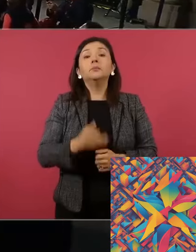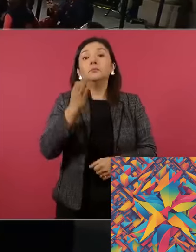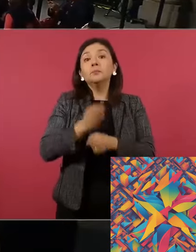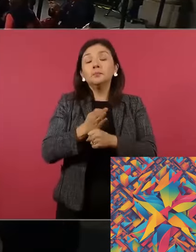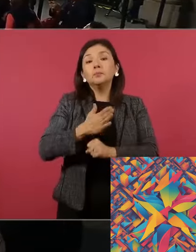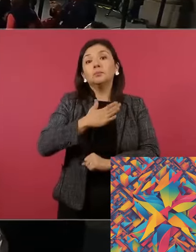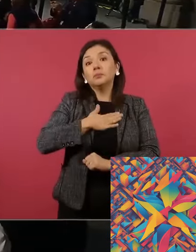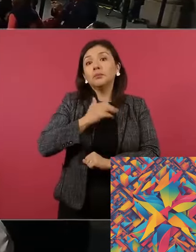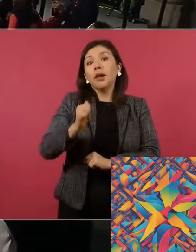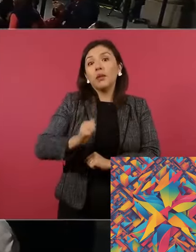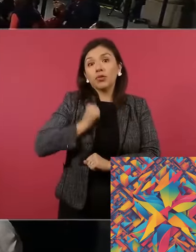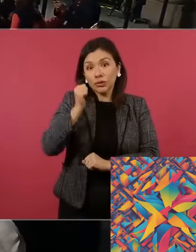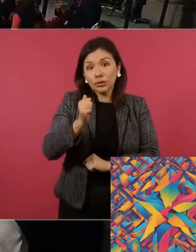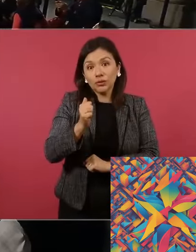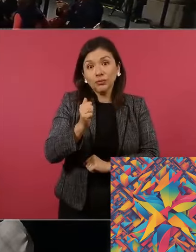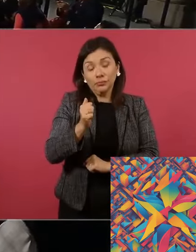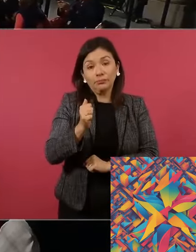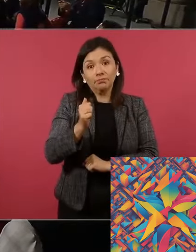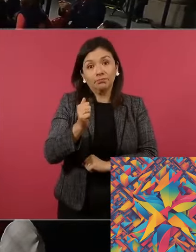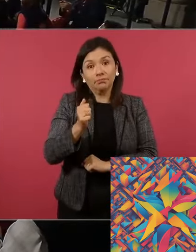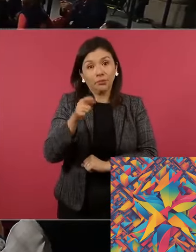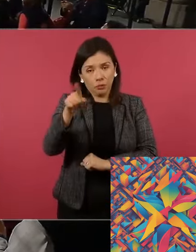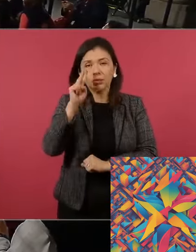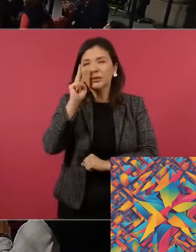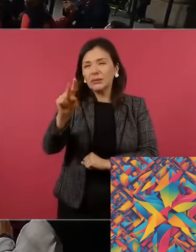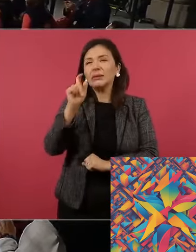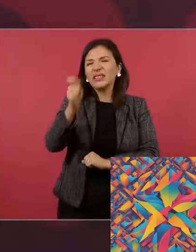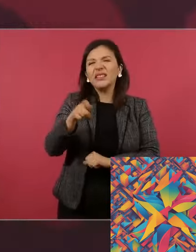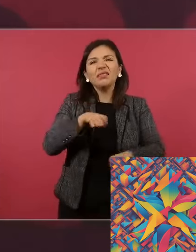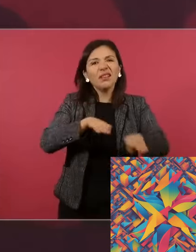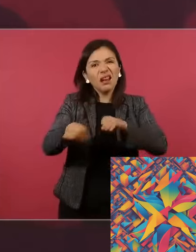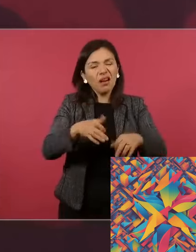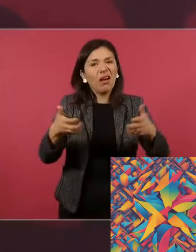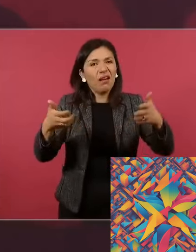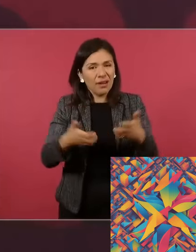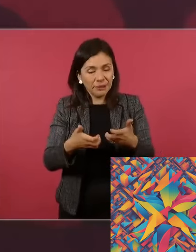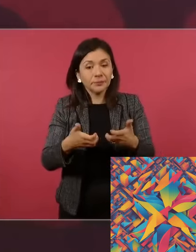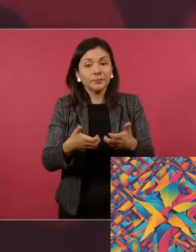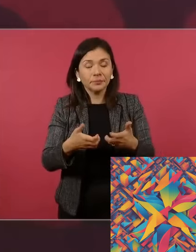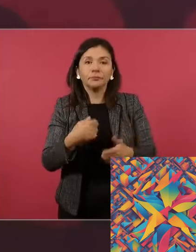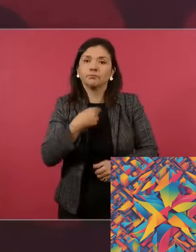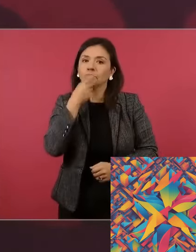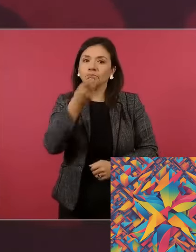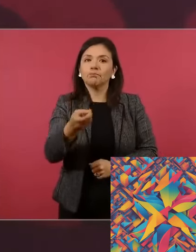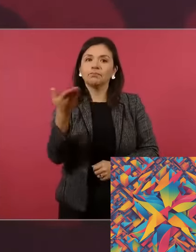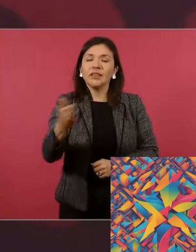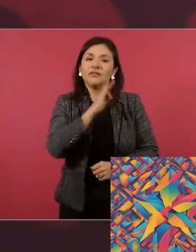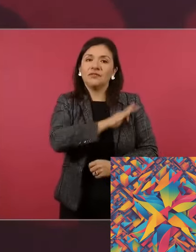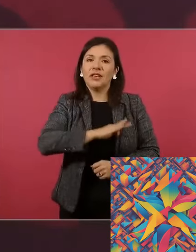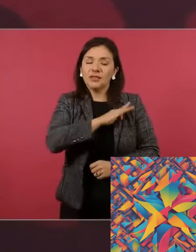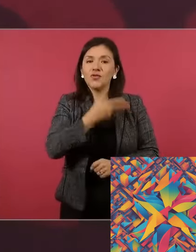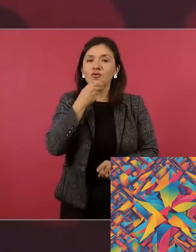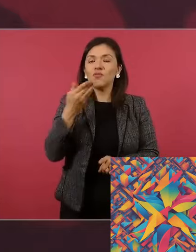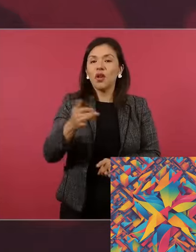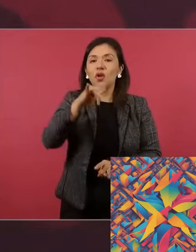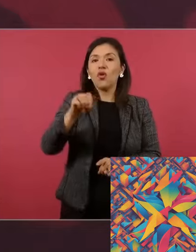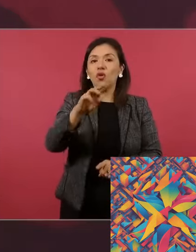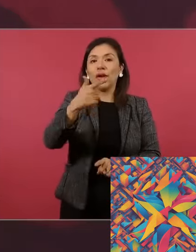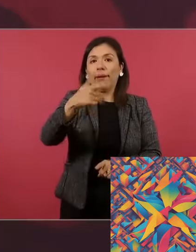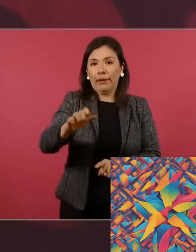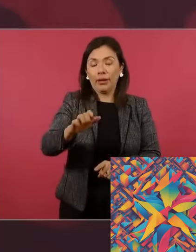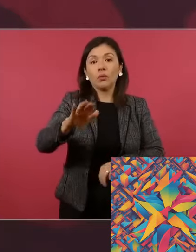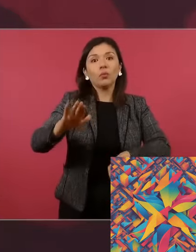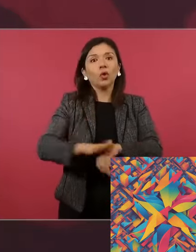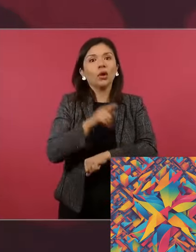fue igualmente impactante. En lugar de evadir el tema, decidió mostrar un video donde la propia Anabel Hernández mencionaba que no